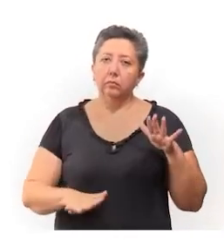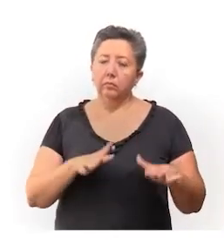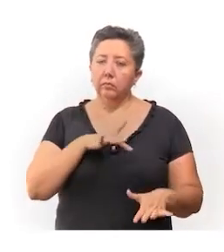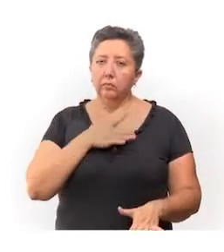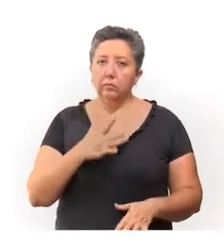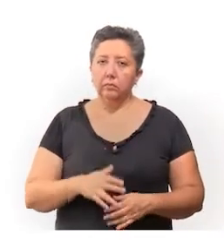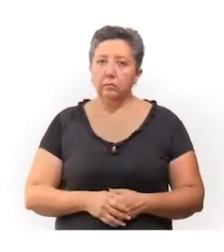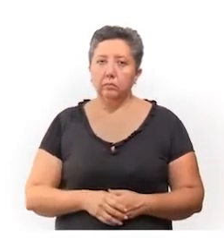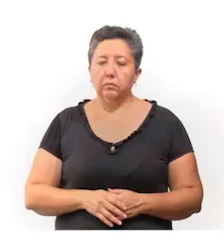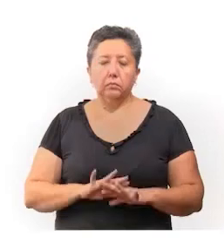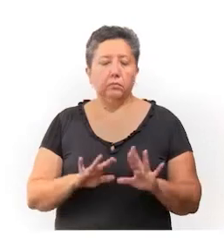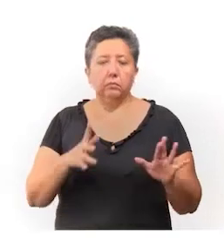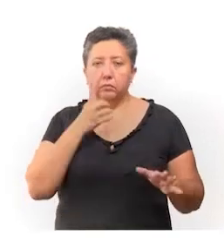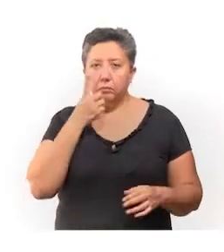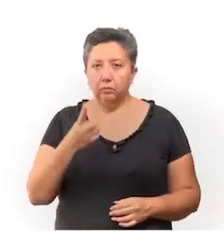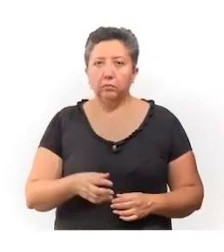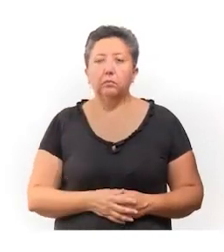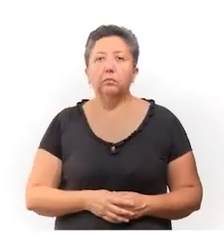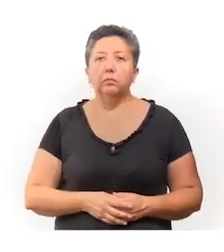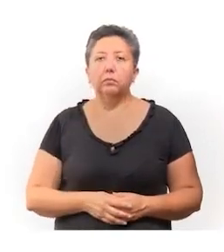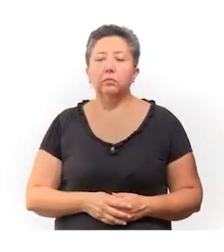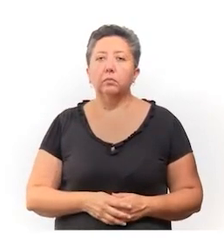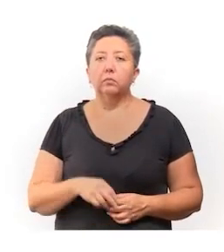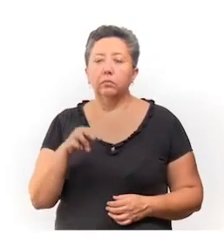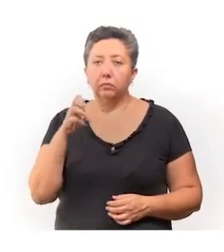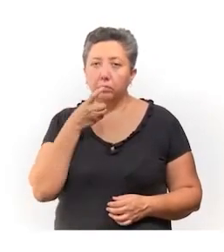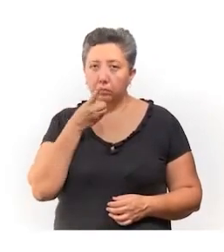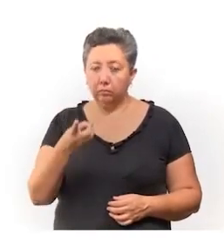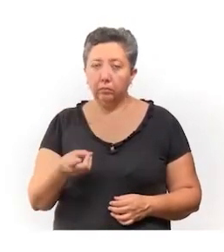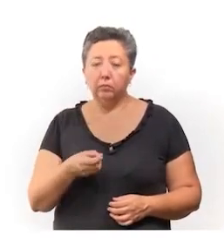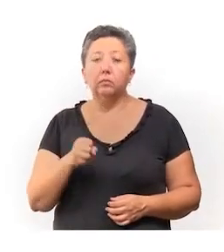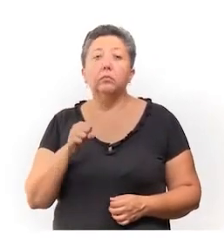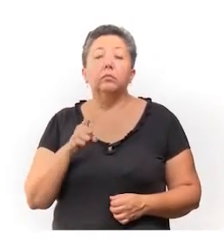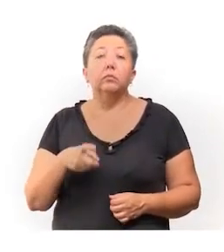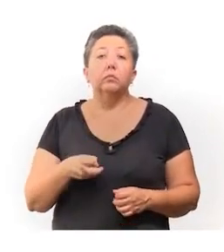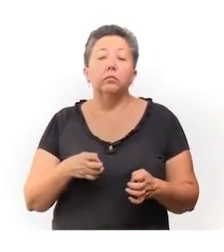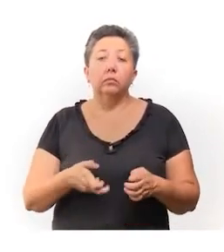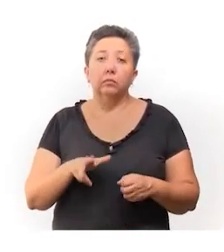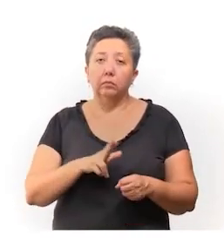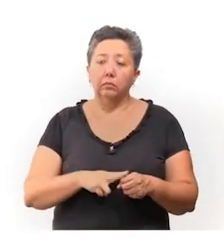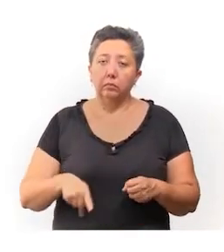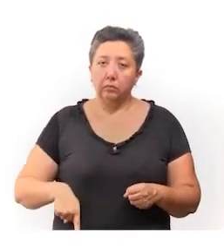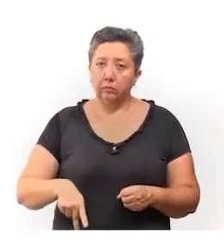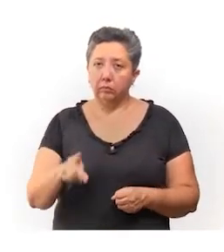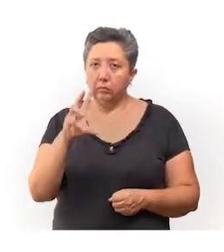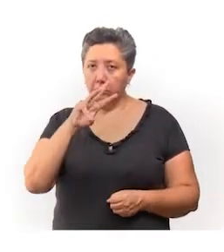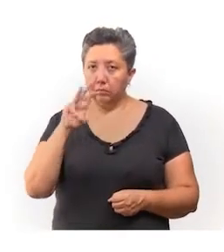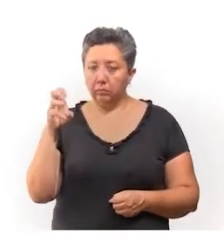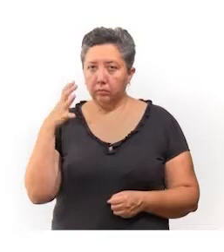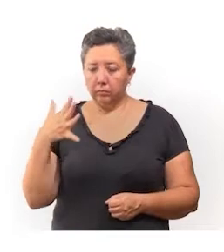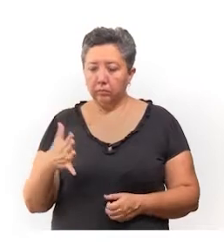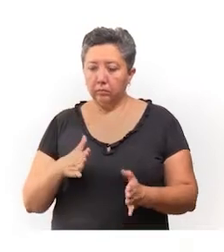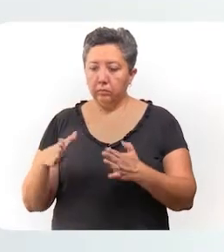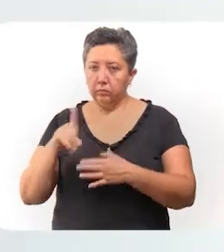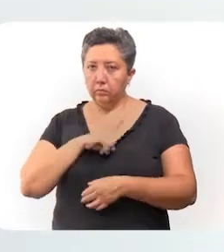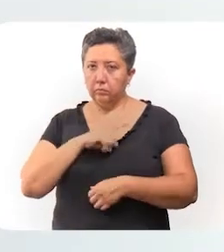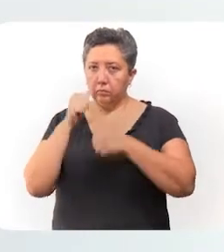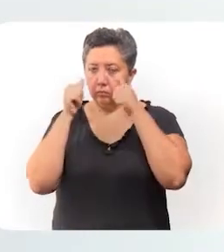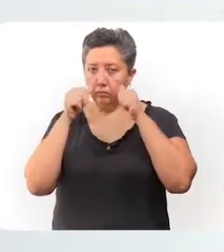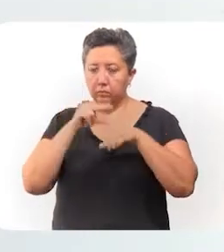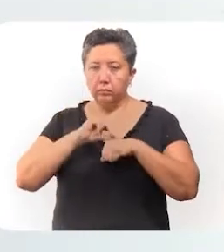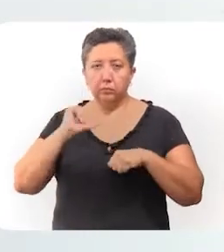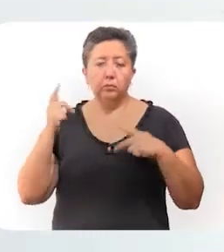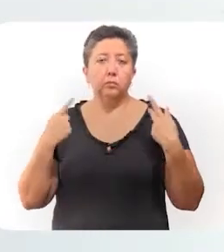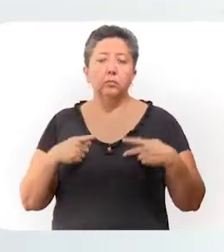Presentan síntomas leves. Como ya se mencionó, 305 de los casos positivos están en hospitales públicos y en aislamiento total. Hay